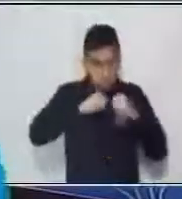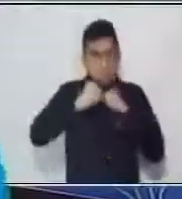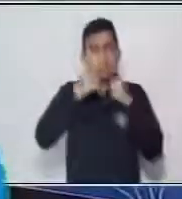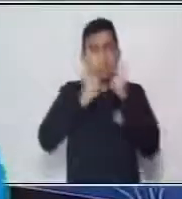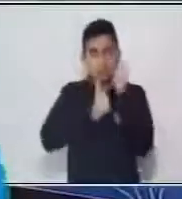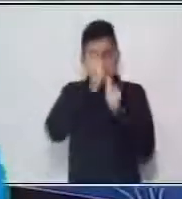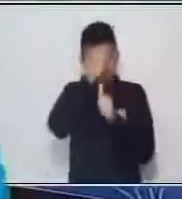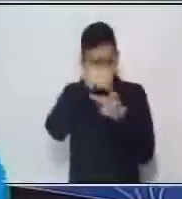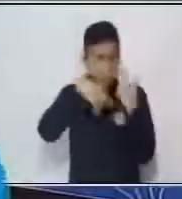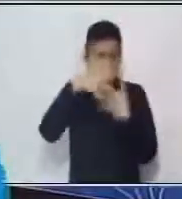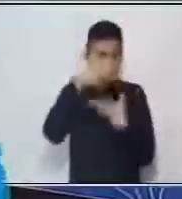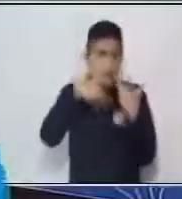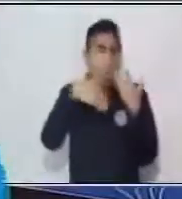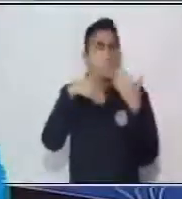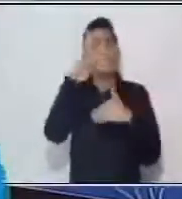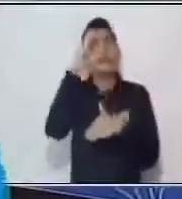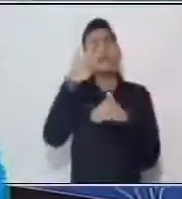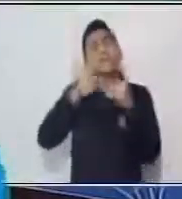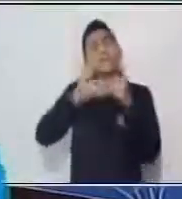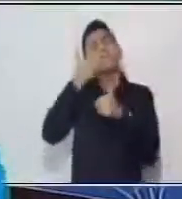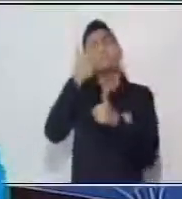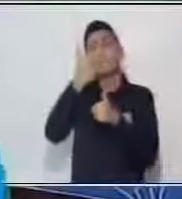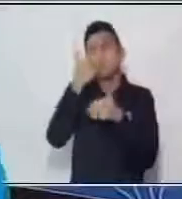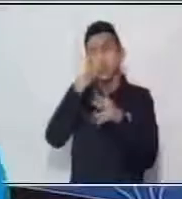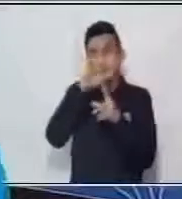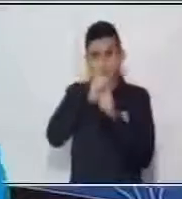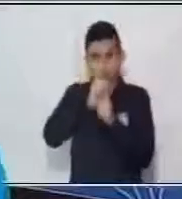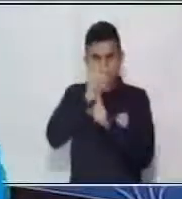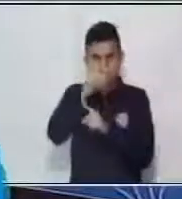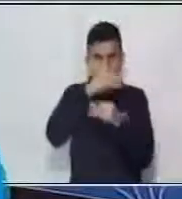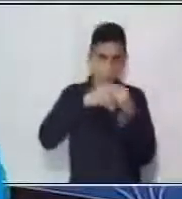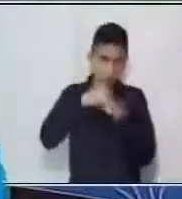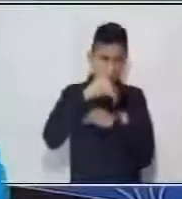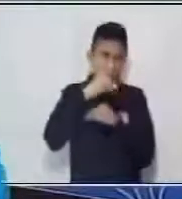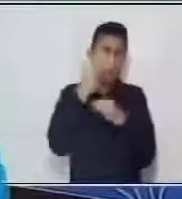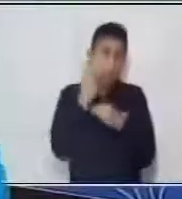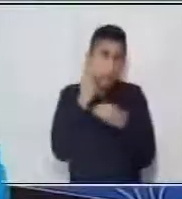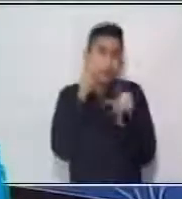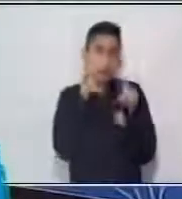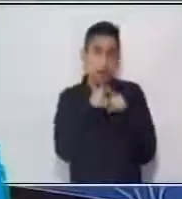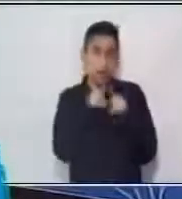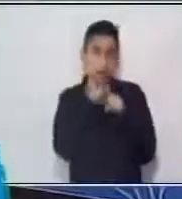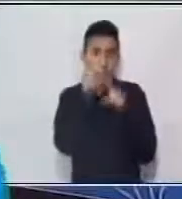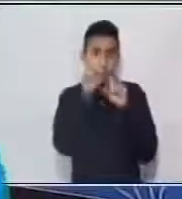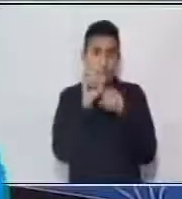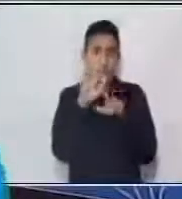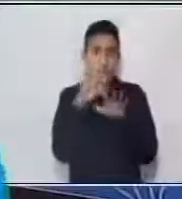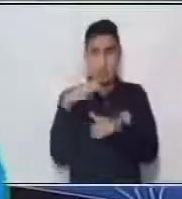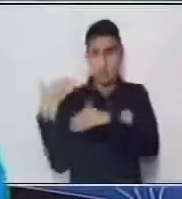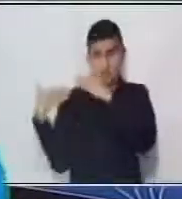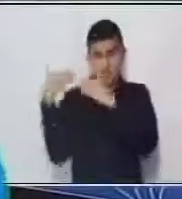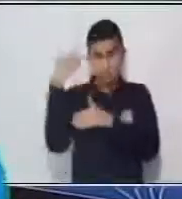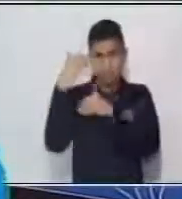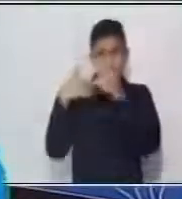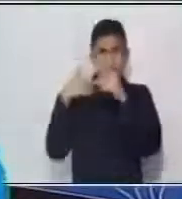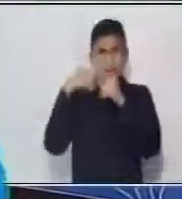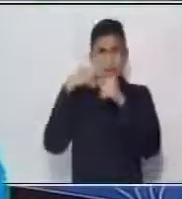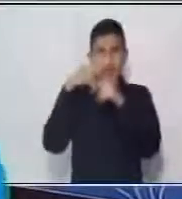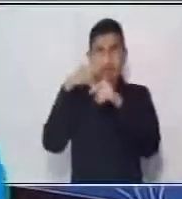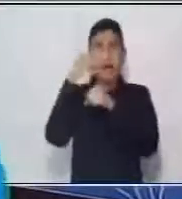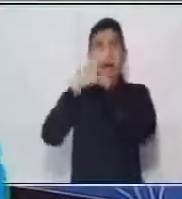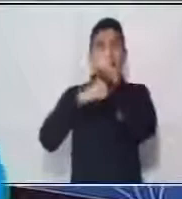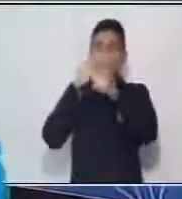pues vaya a ser más fácil al momento que lo vayas a implementar y que prácticamente has estado utilizando durante todo el